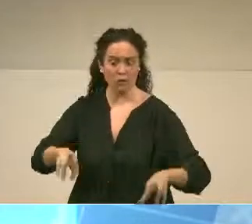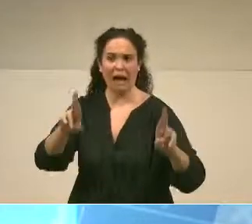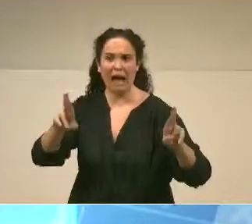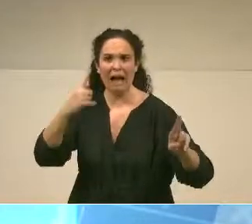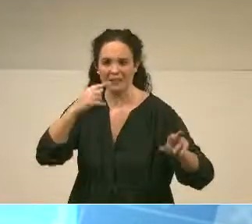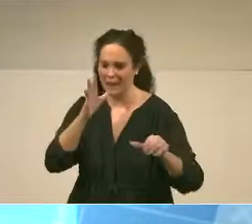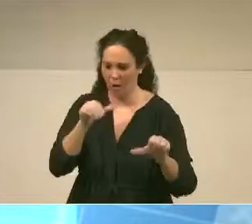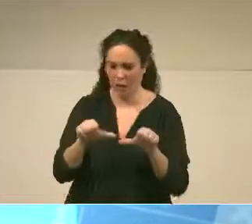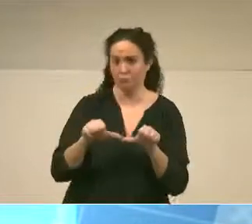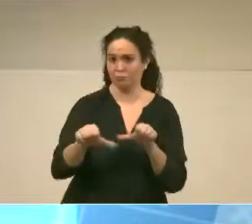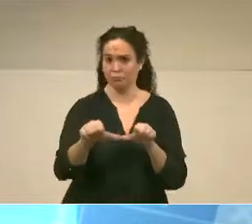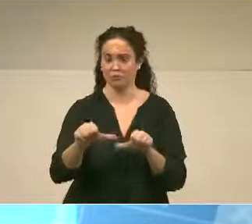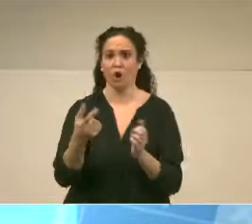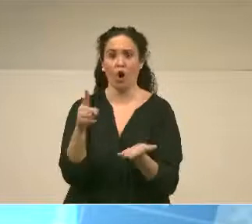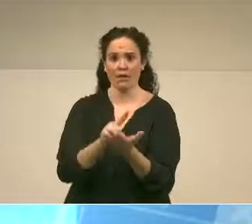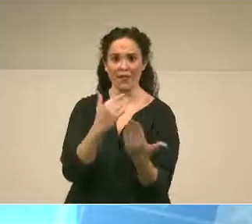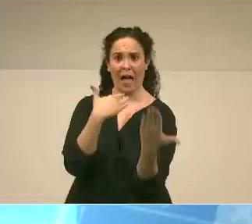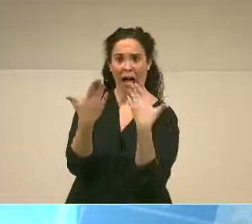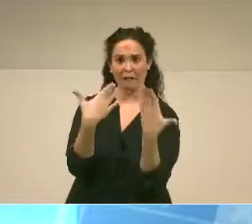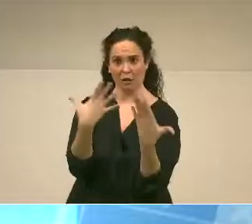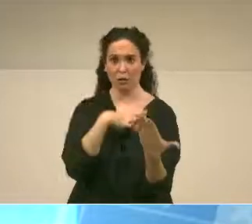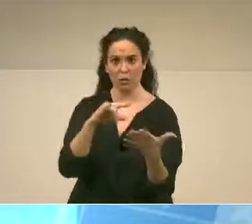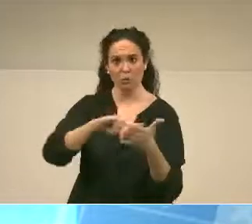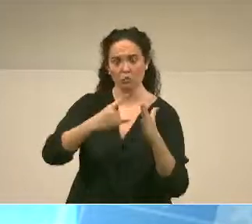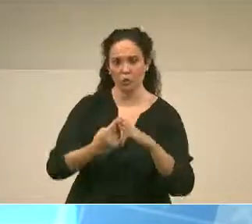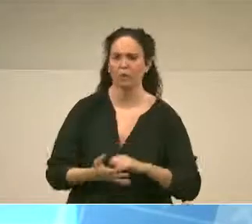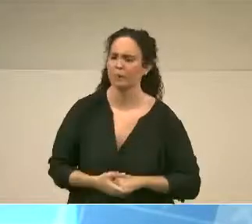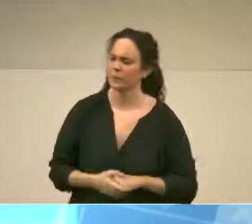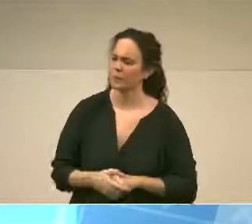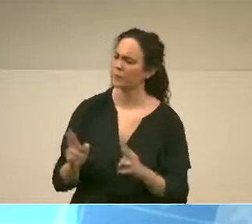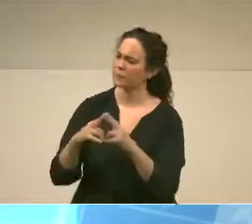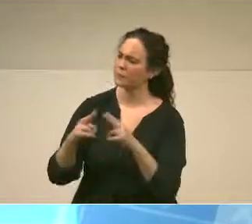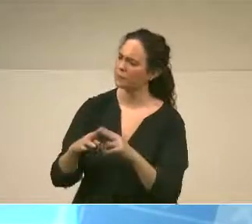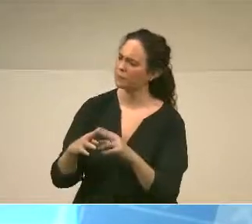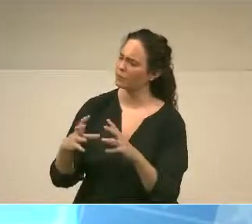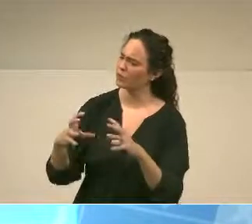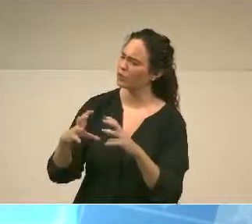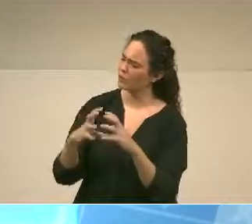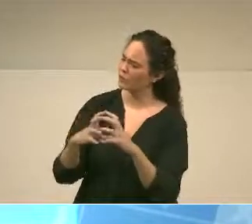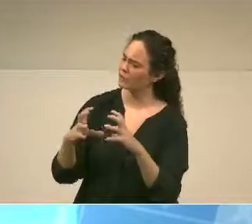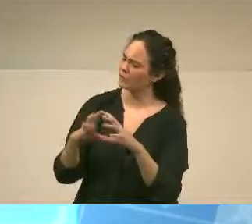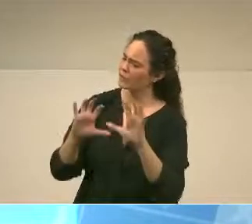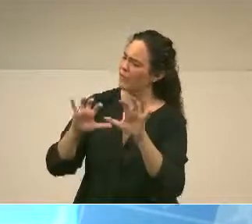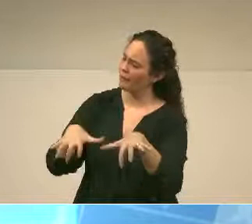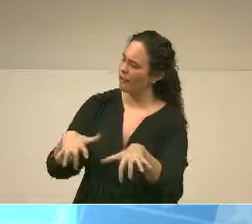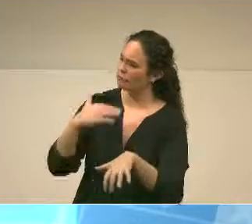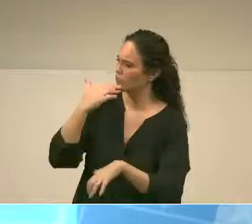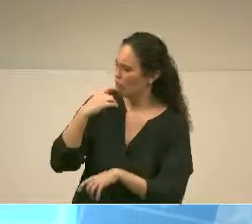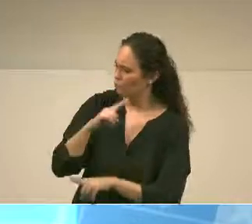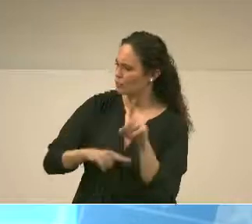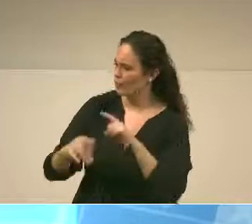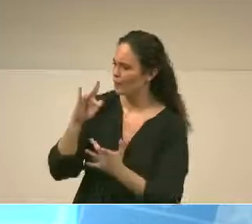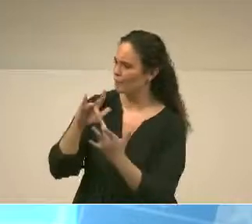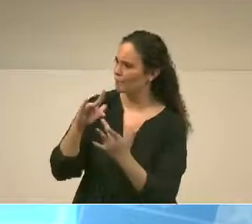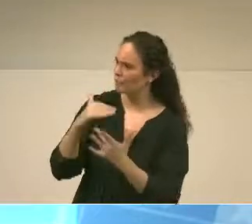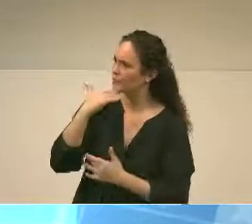de encauzarlo nuevamente con normalidad. Se dice en la Junta de Castilla y León que son medidas de salud pública. Al contrario que la característica en el